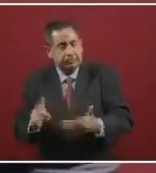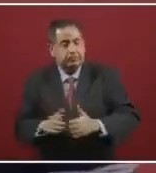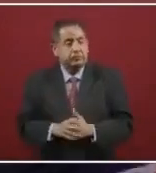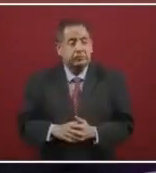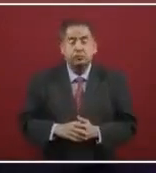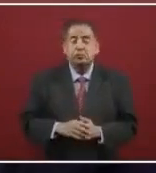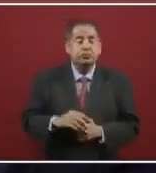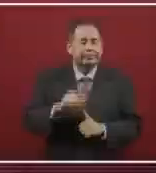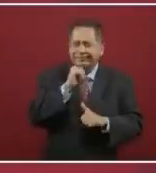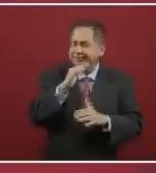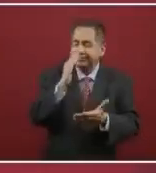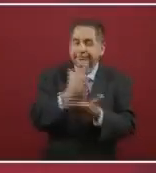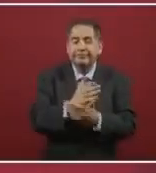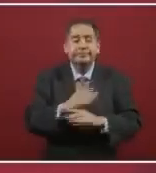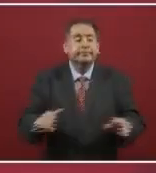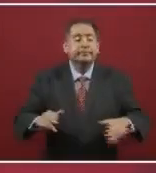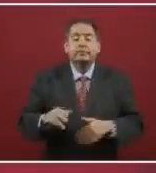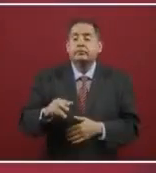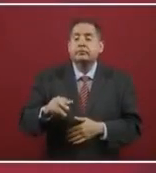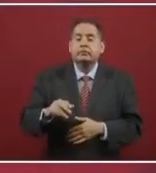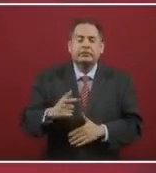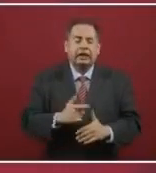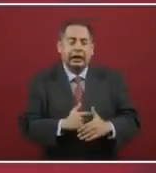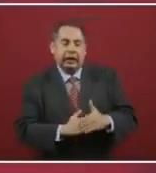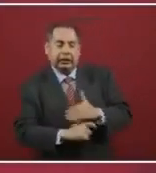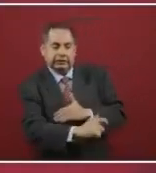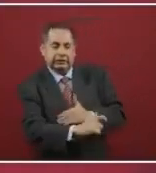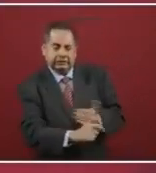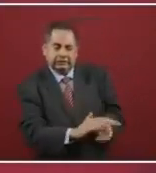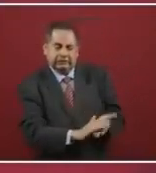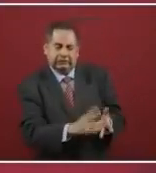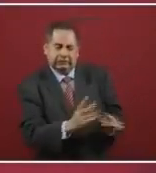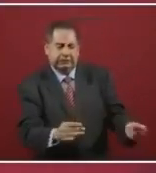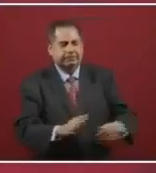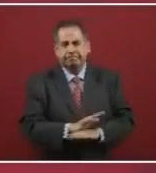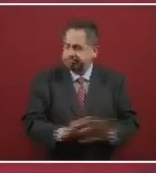dinero no es problema.